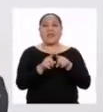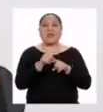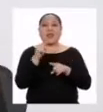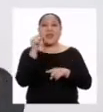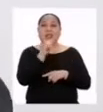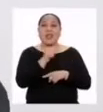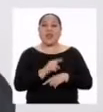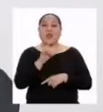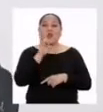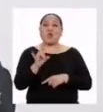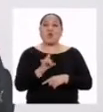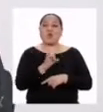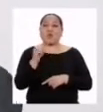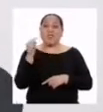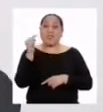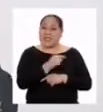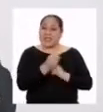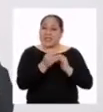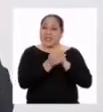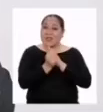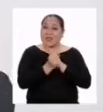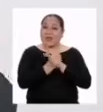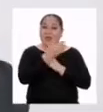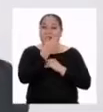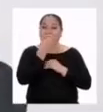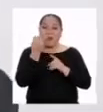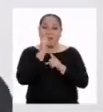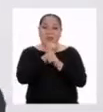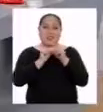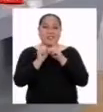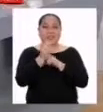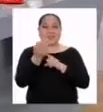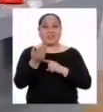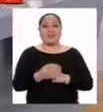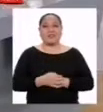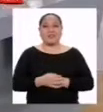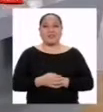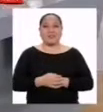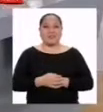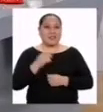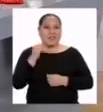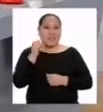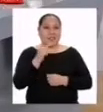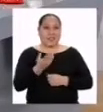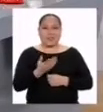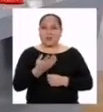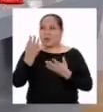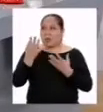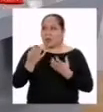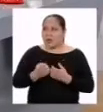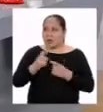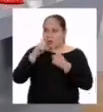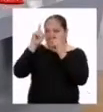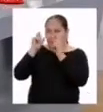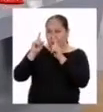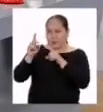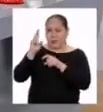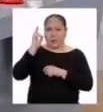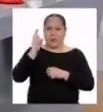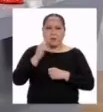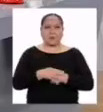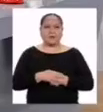usar esta habilidad para mejorar nuestra sociedad. Y hablando de eso, le quiero hacer una pregunta,